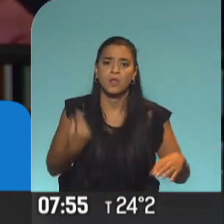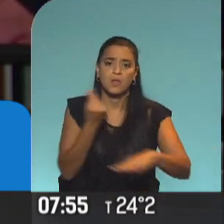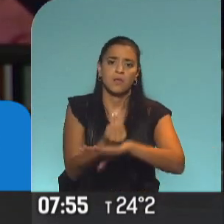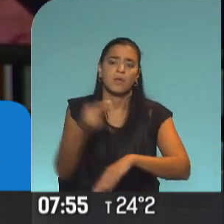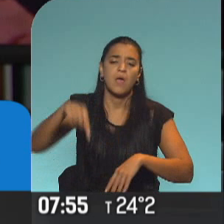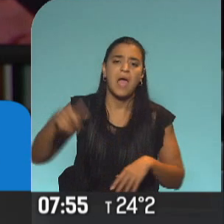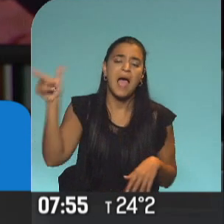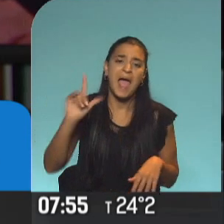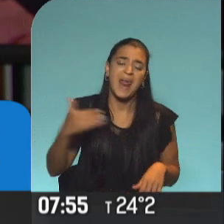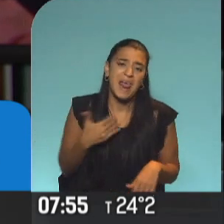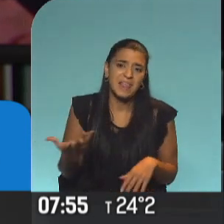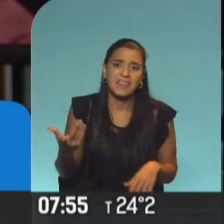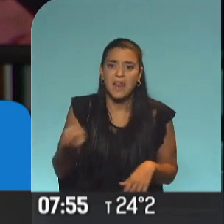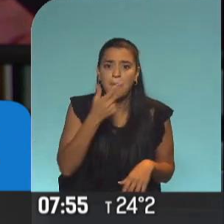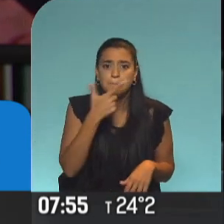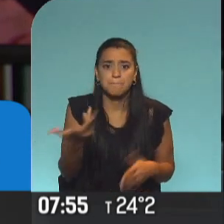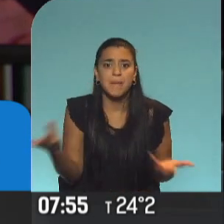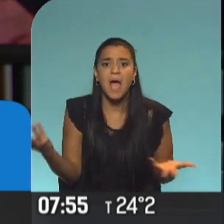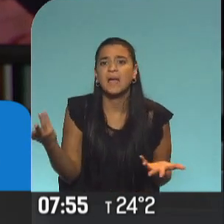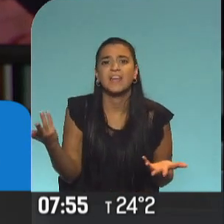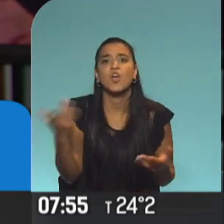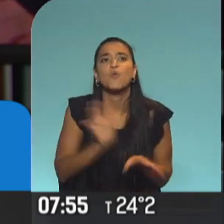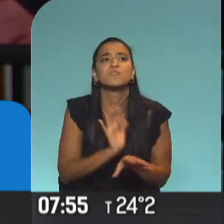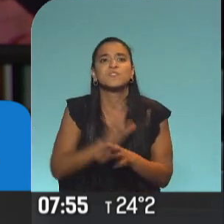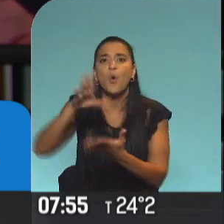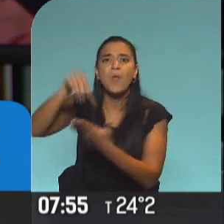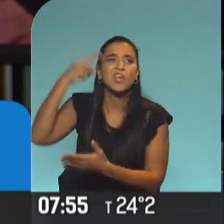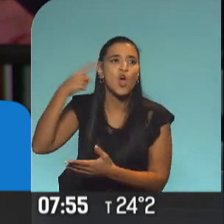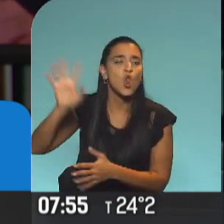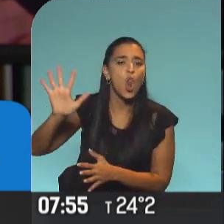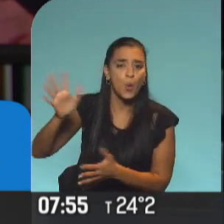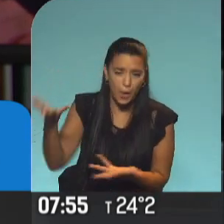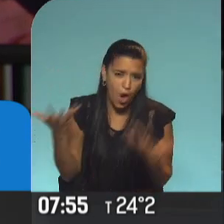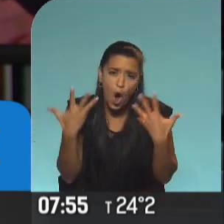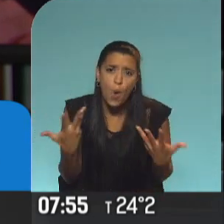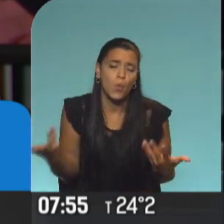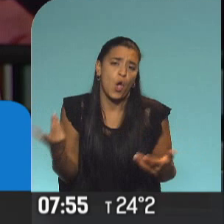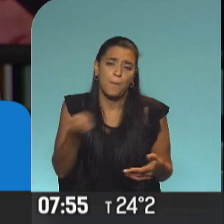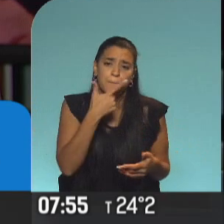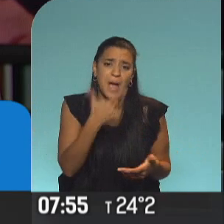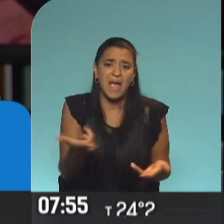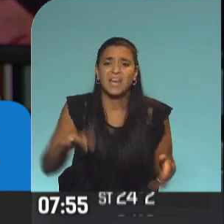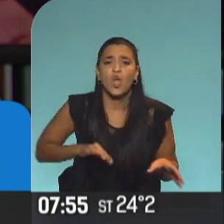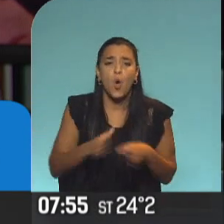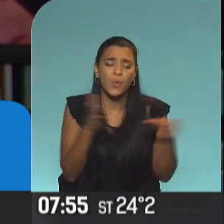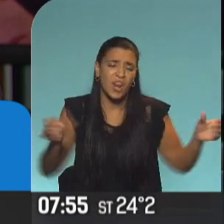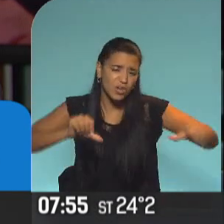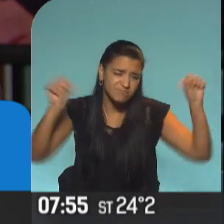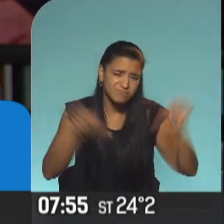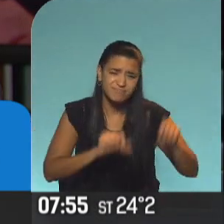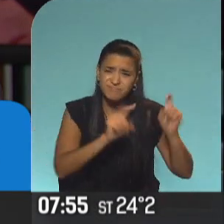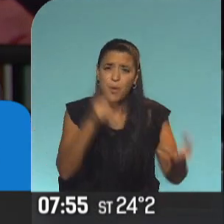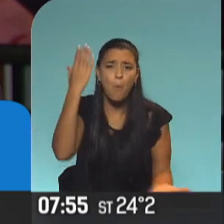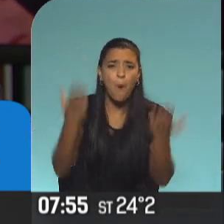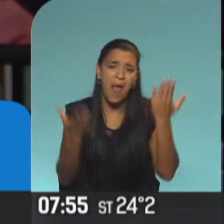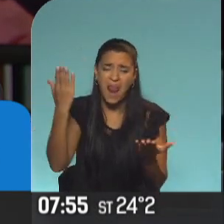Macri en Argentina es como desconocer el obelisco en la ciudad de Buenos Aires. No hay manera de soslayar el gobierno nefasto de Macri en cualquier